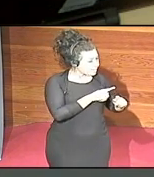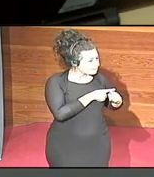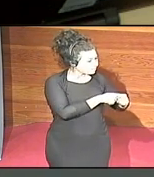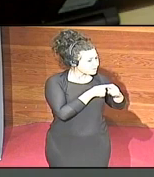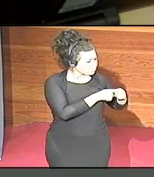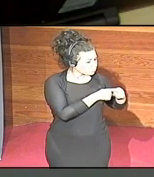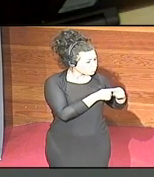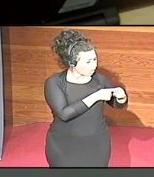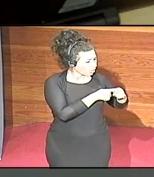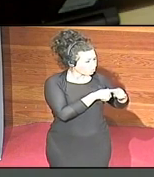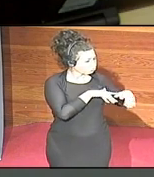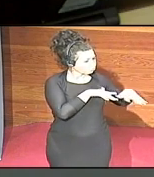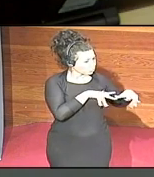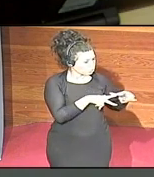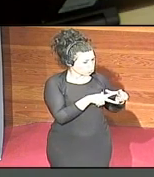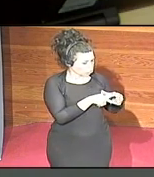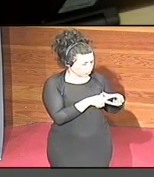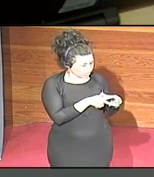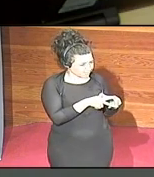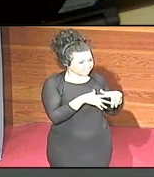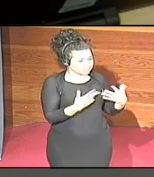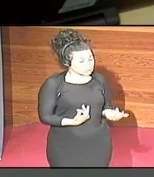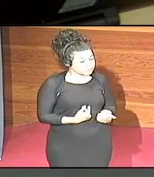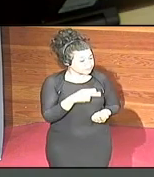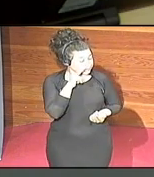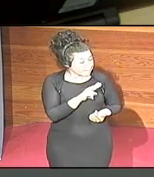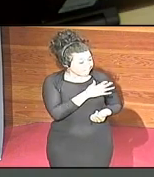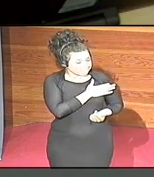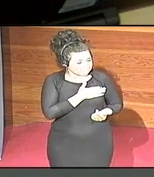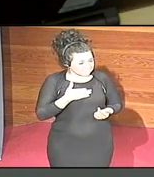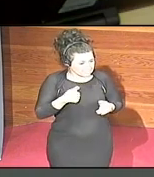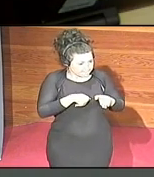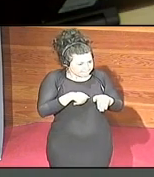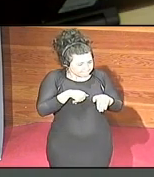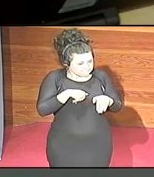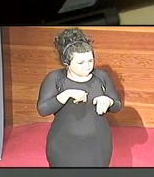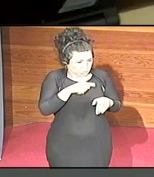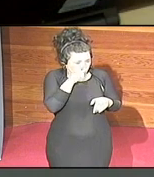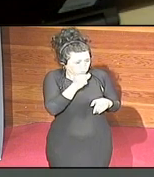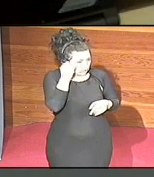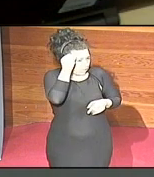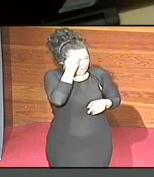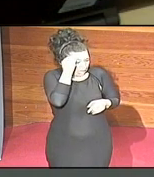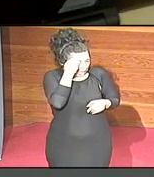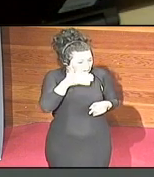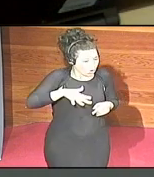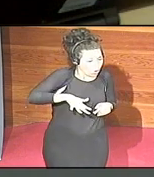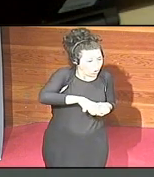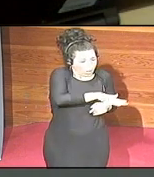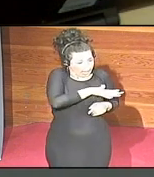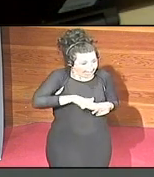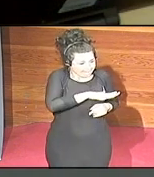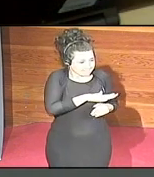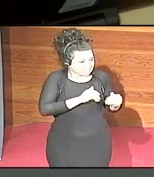Viendo que querría dar un paso importante en lo que él considera su ámbito doméstico,